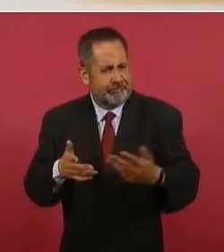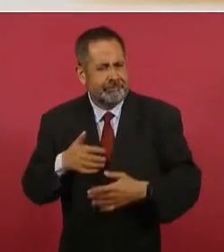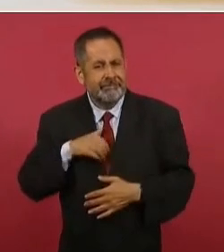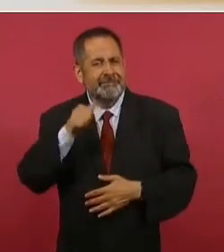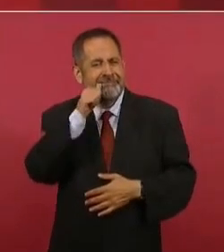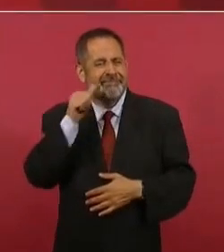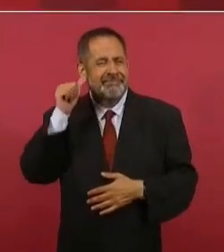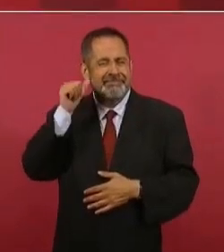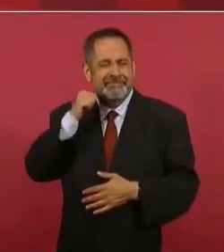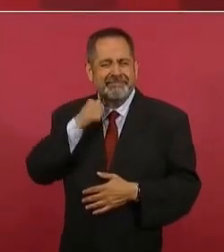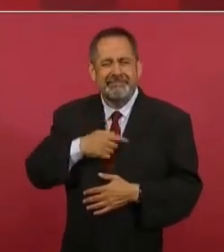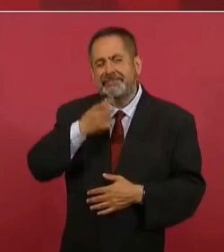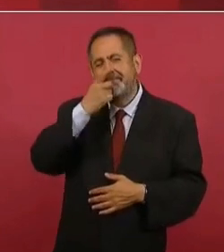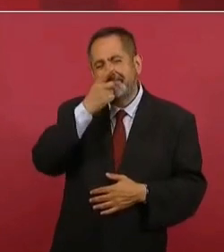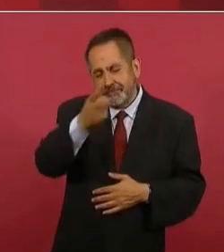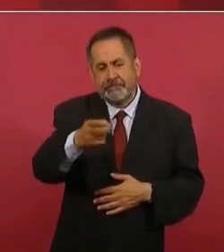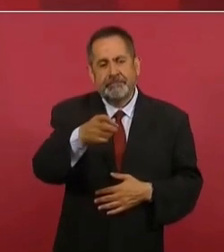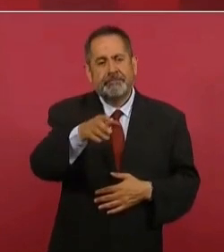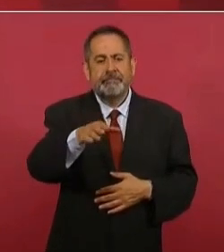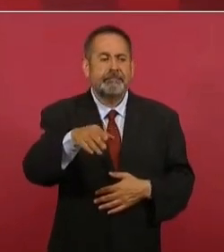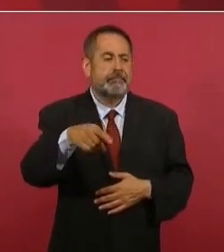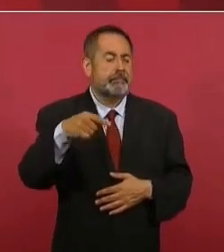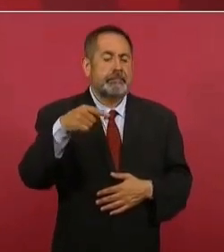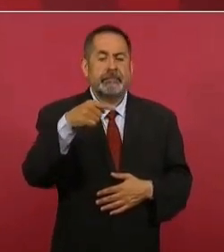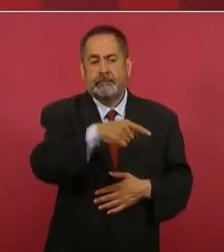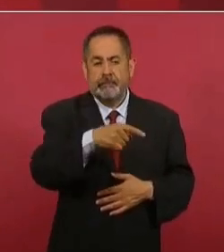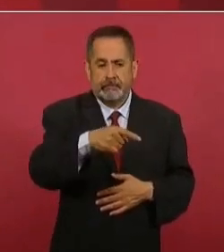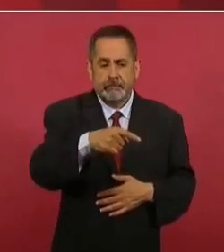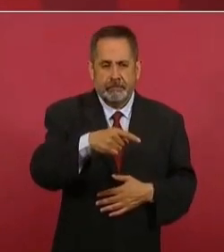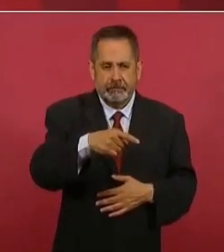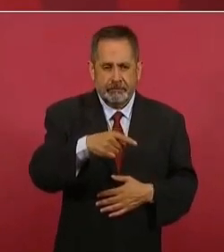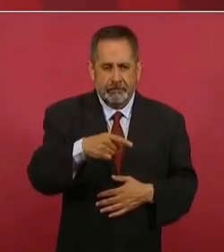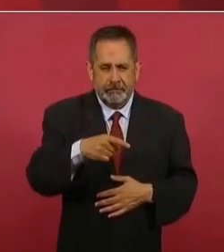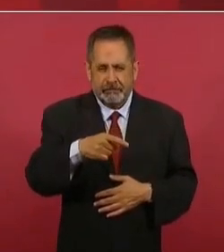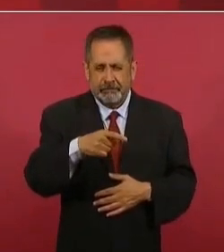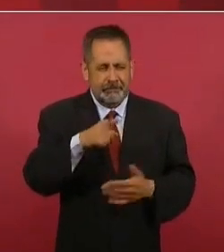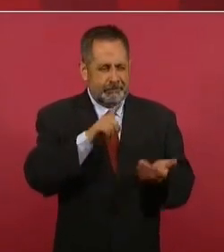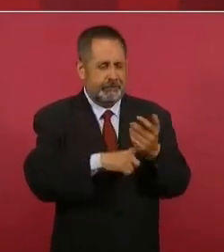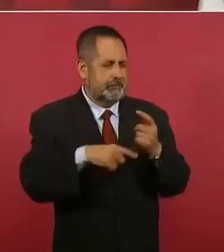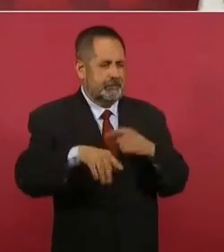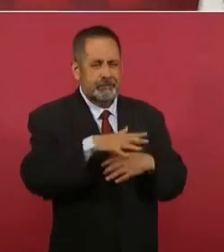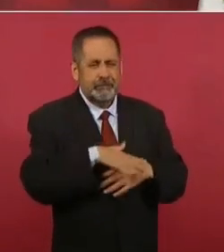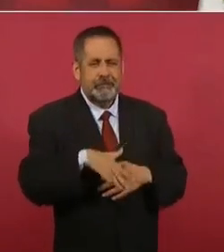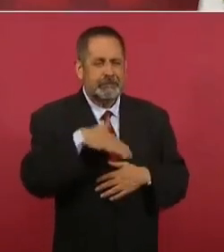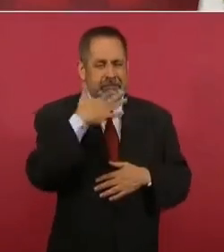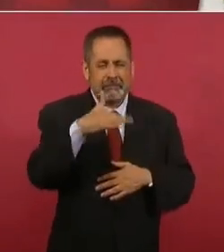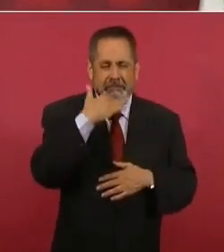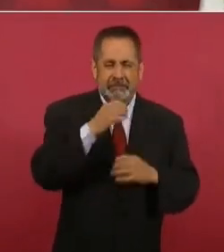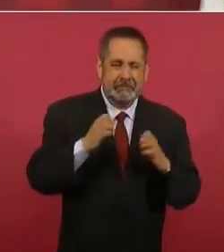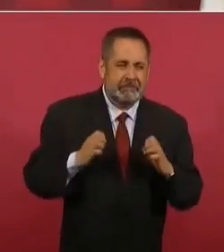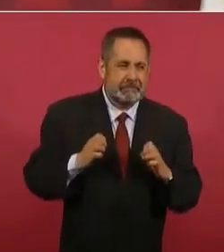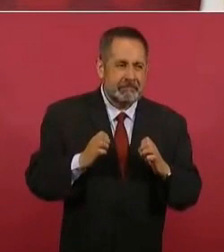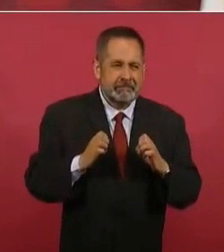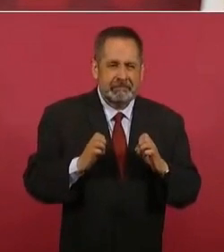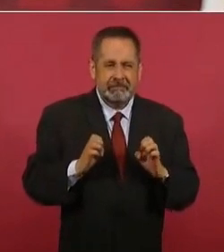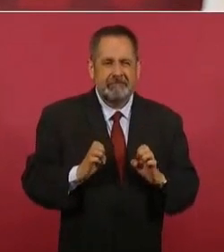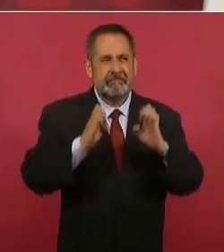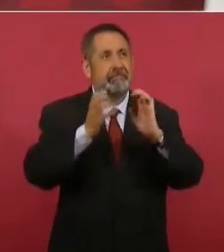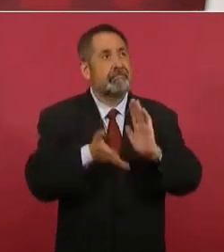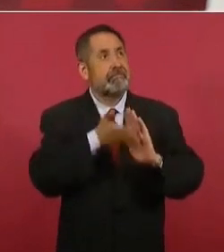ayer de que para hacer esta tranza de construir el